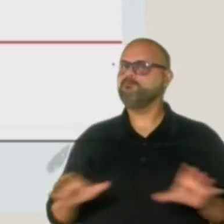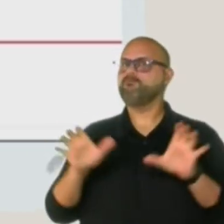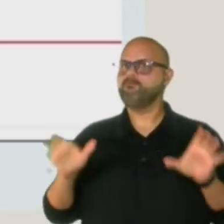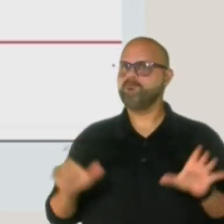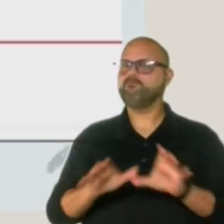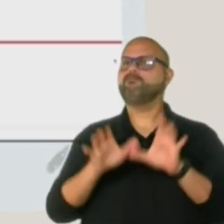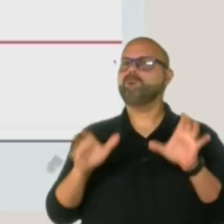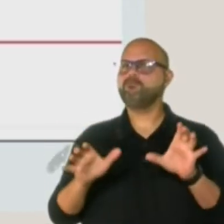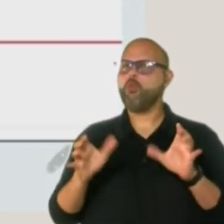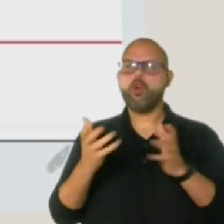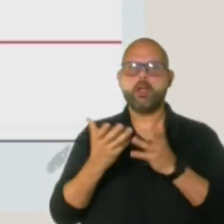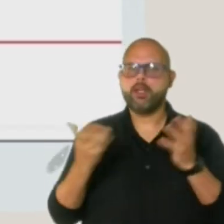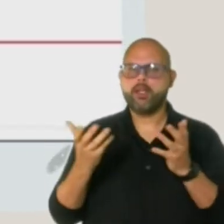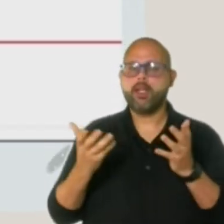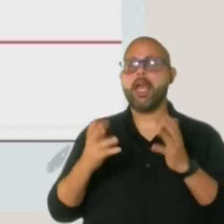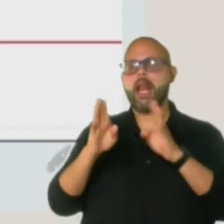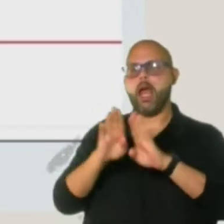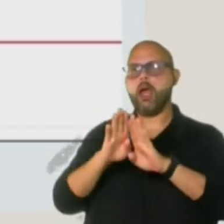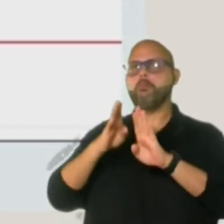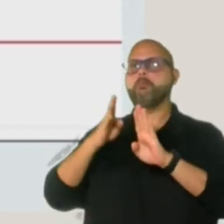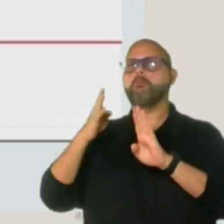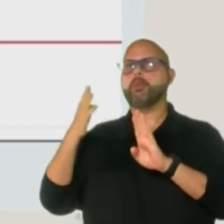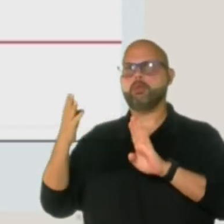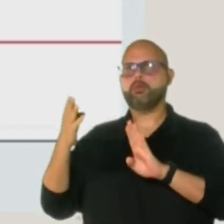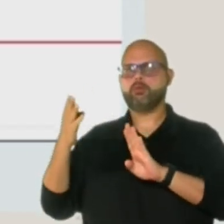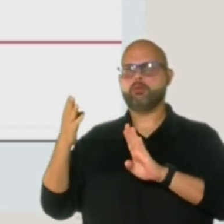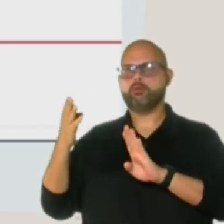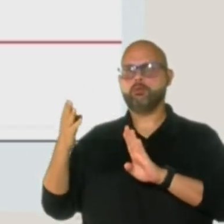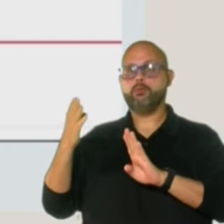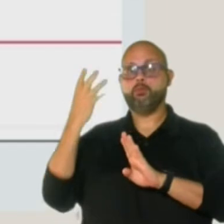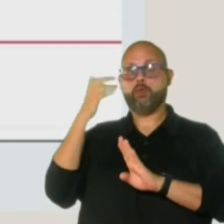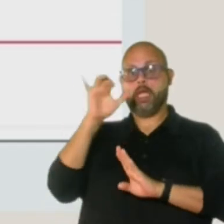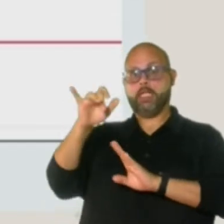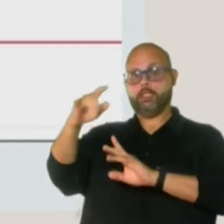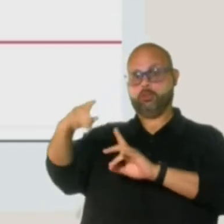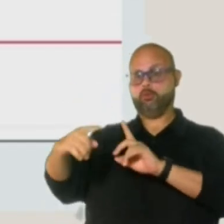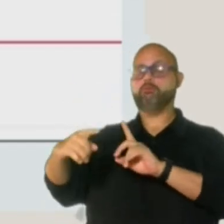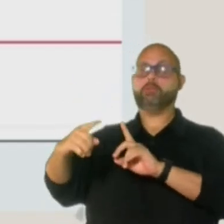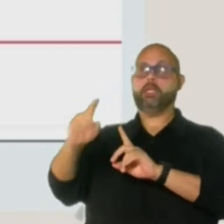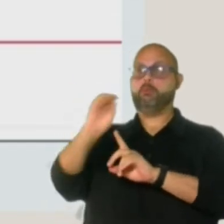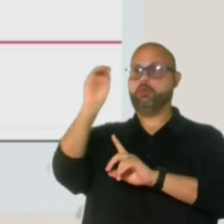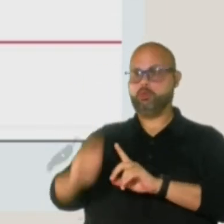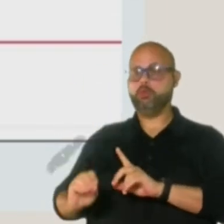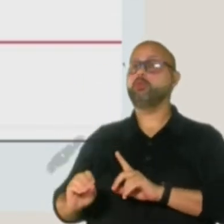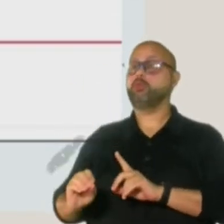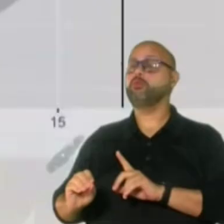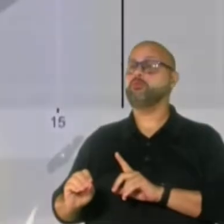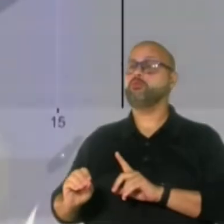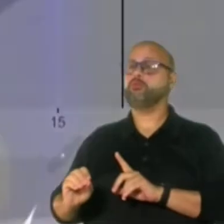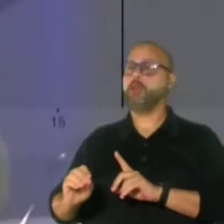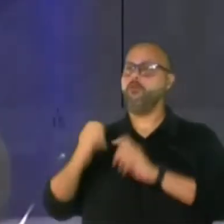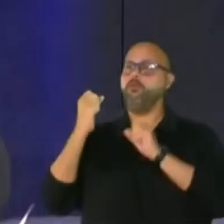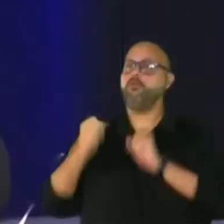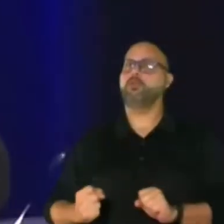la apertura, porque esa positividad ya se considera crítica.